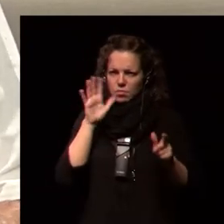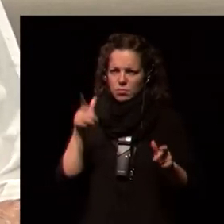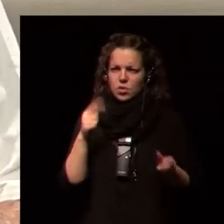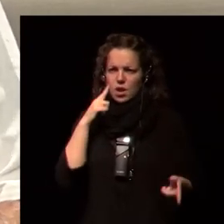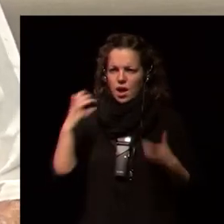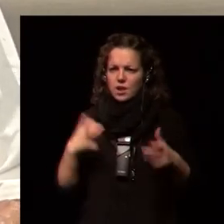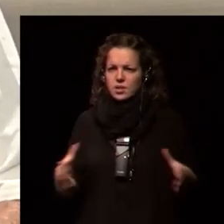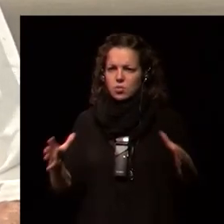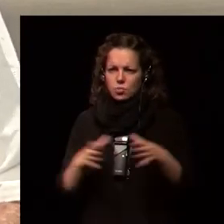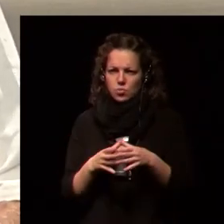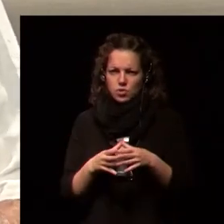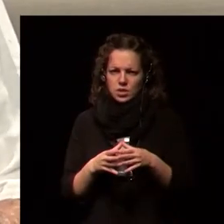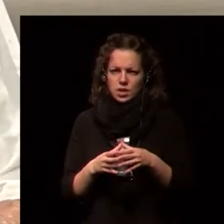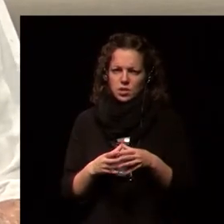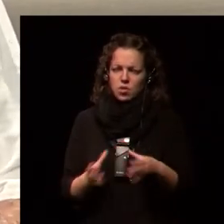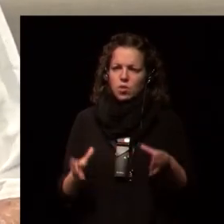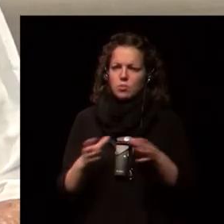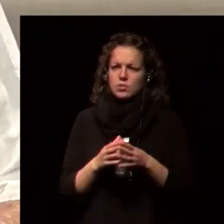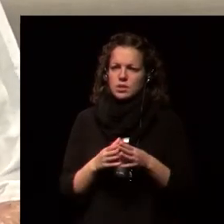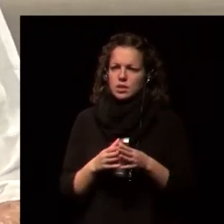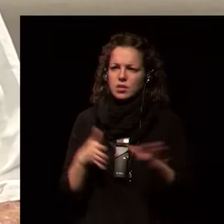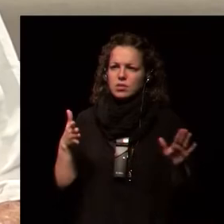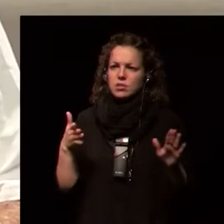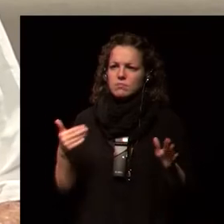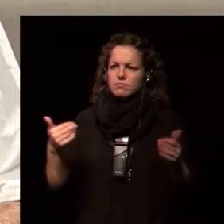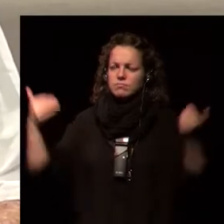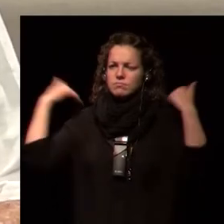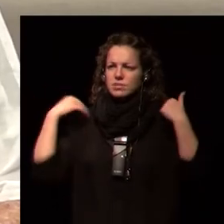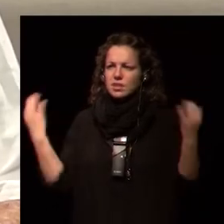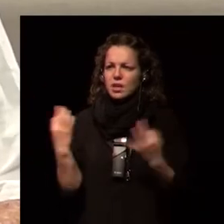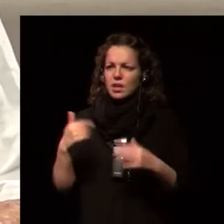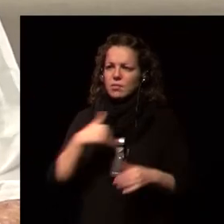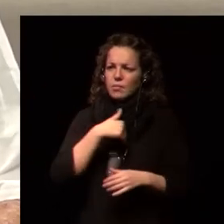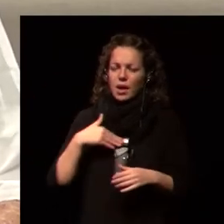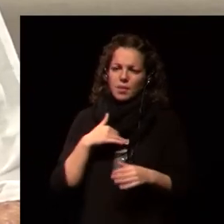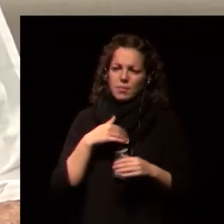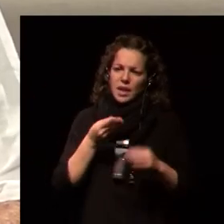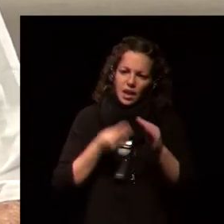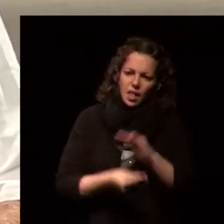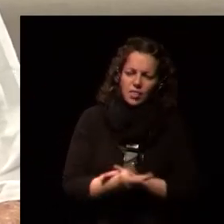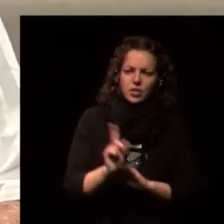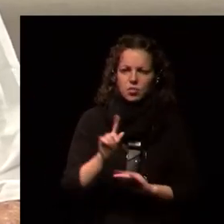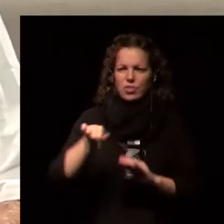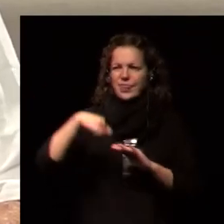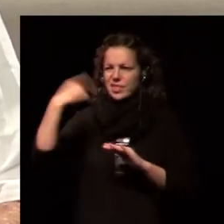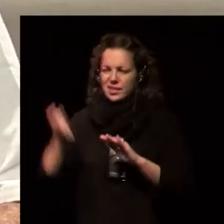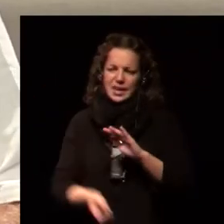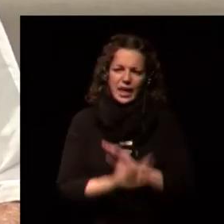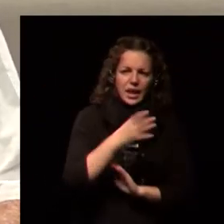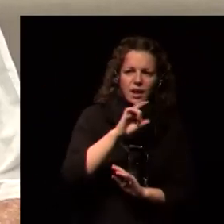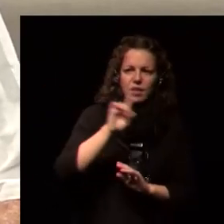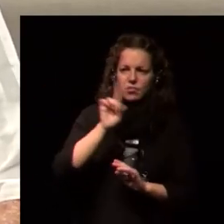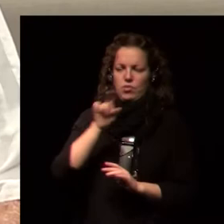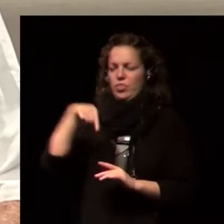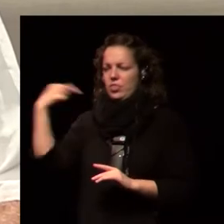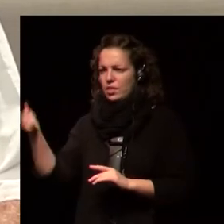comunitario tiene un papel más importante más allá de donde nace. Pero sacarle de su contexto